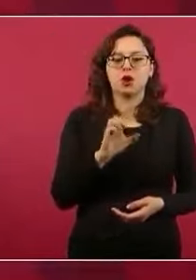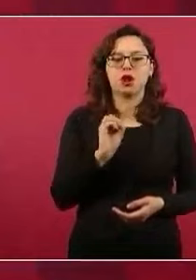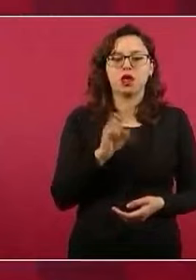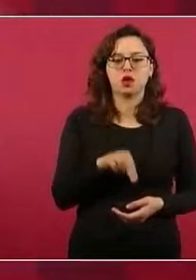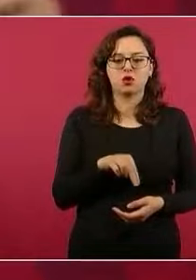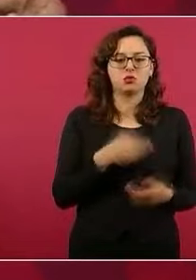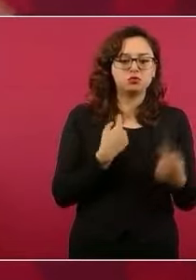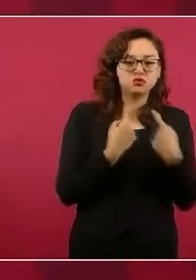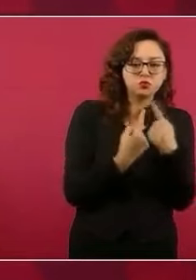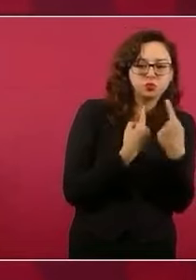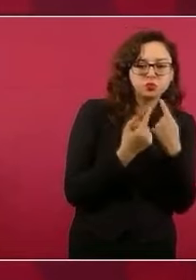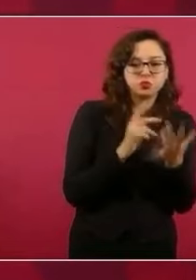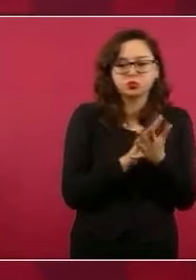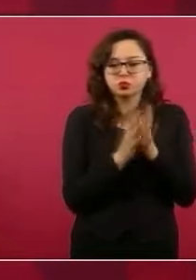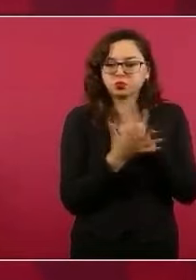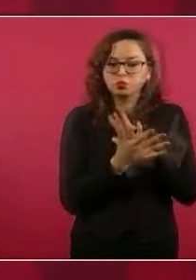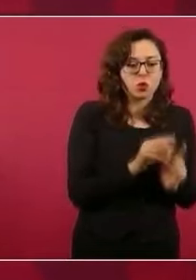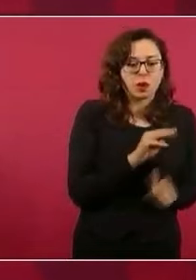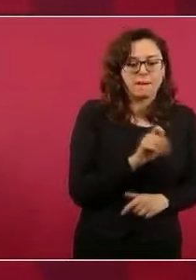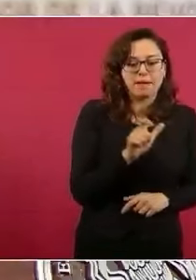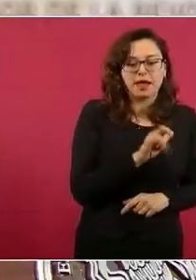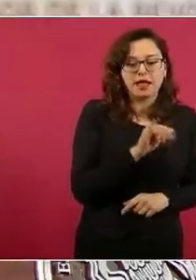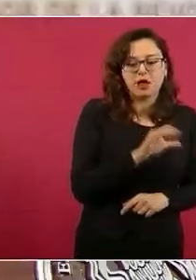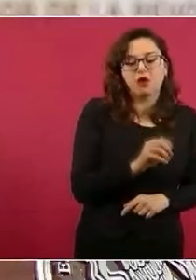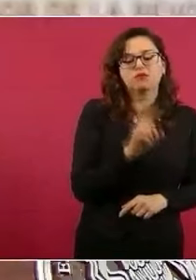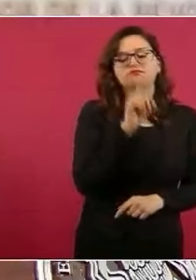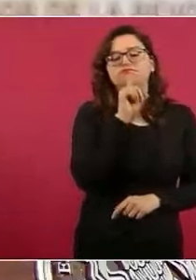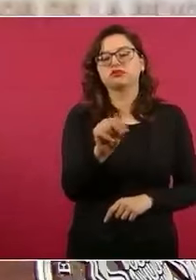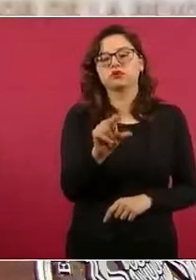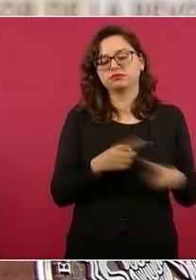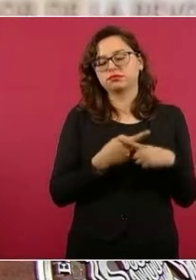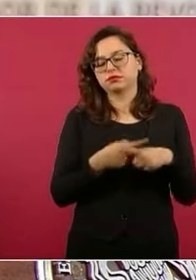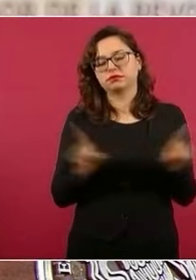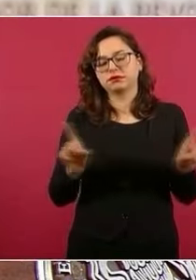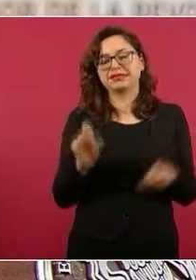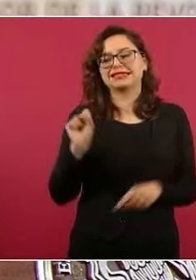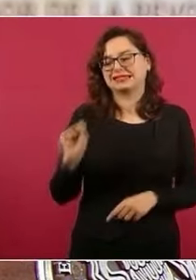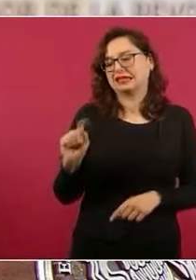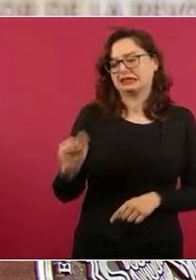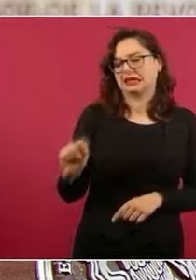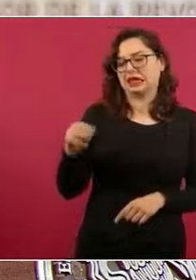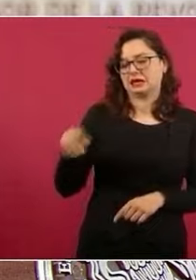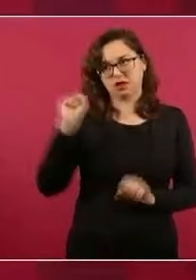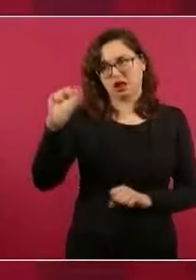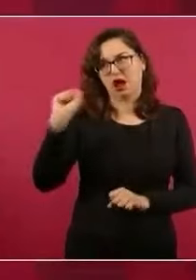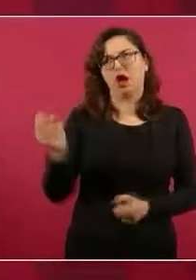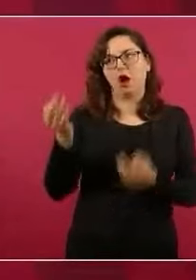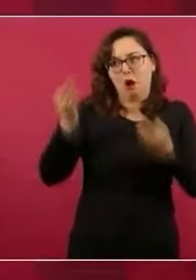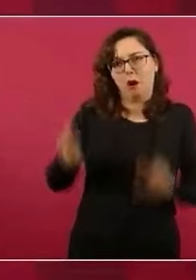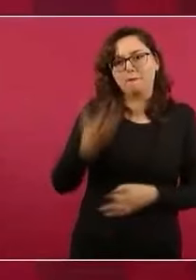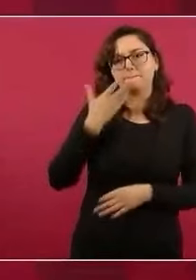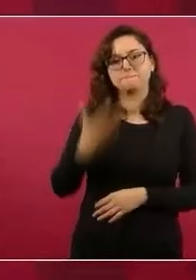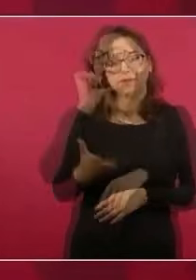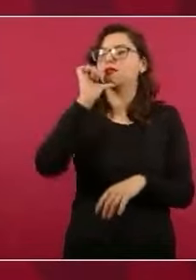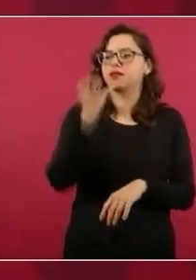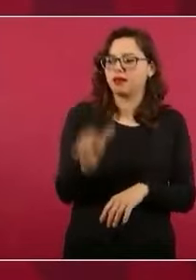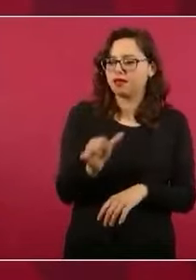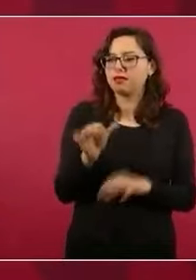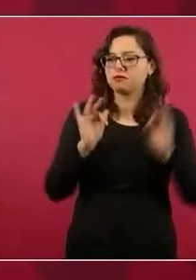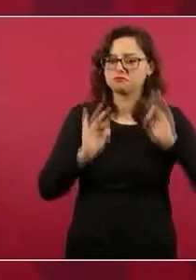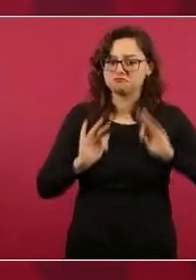llegado a un acuerdo con el Grupo México, y no es la CTM, pero llegaron al acuerdo y no estalló la huelga,